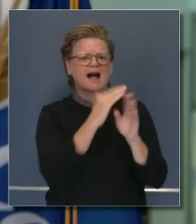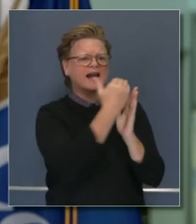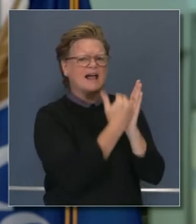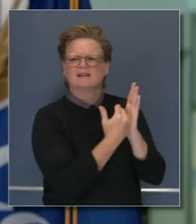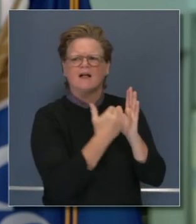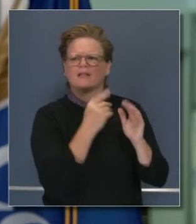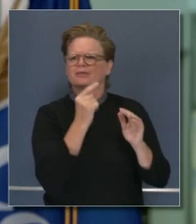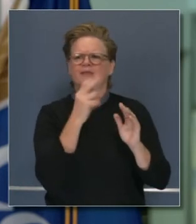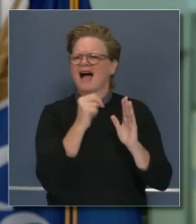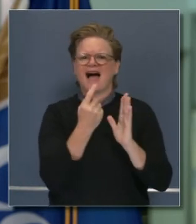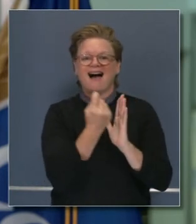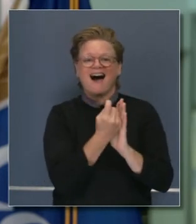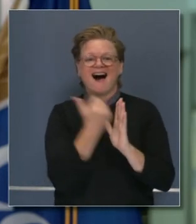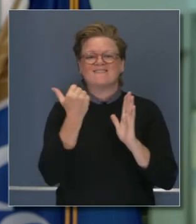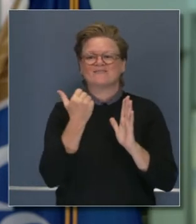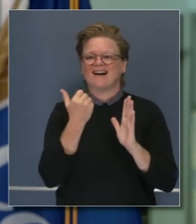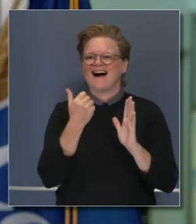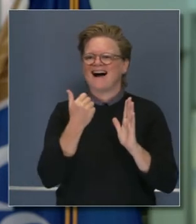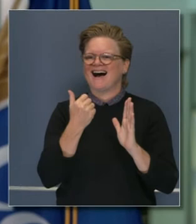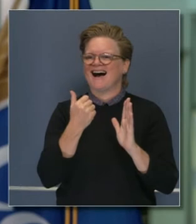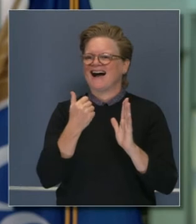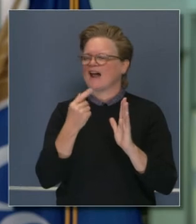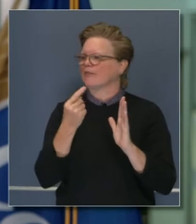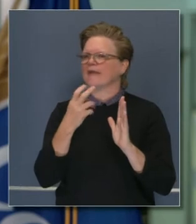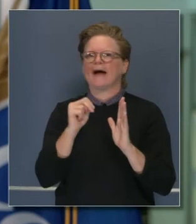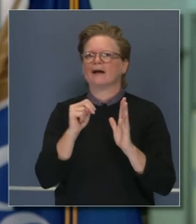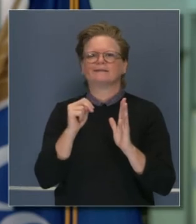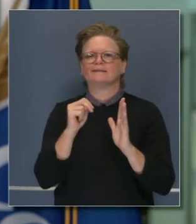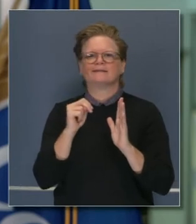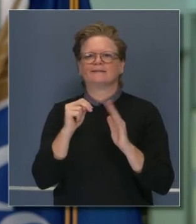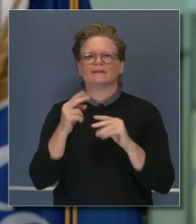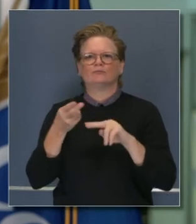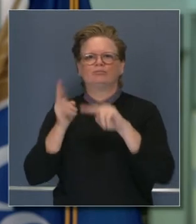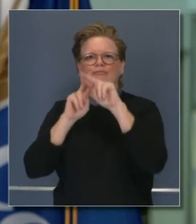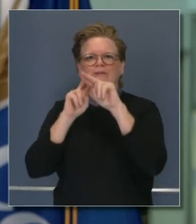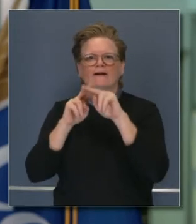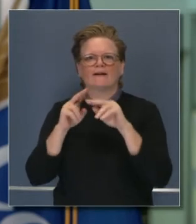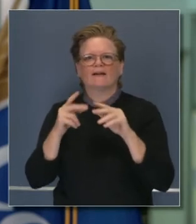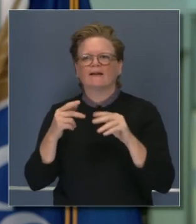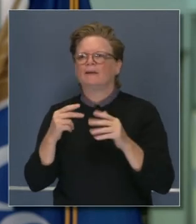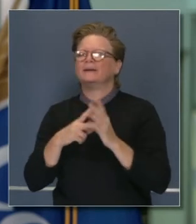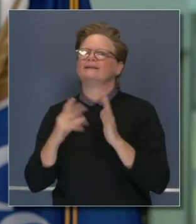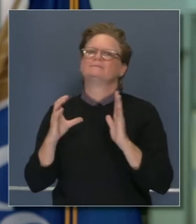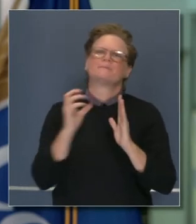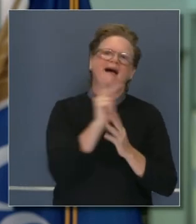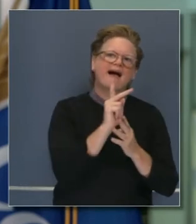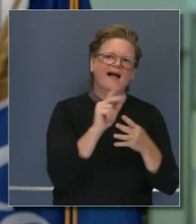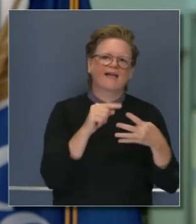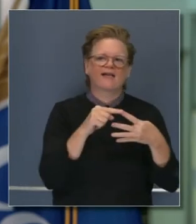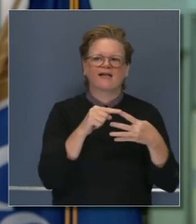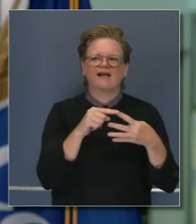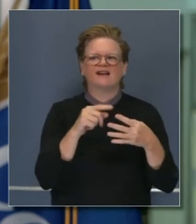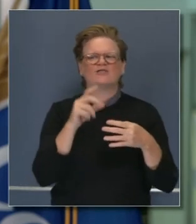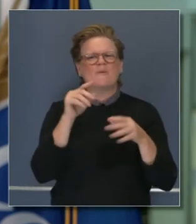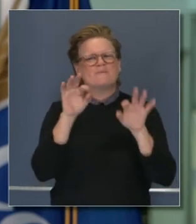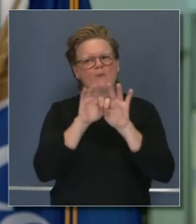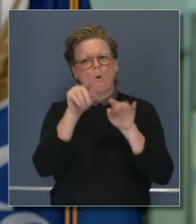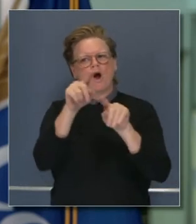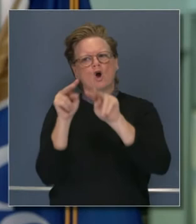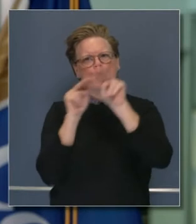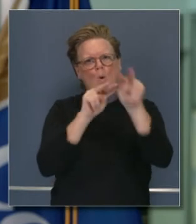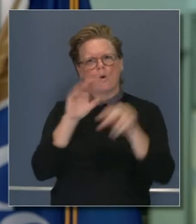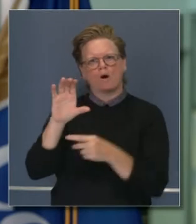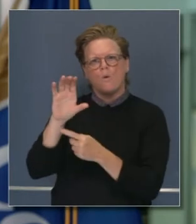pero esperamos que esto les dé claridad y guía a cada uno de ustedes. Les instamos a que vayan a ese sitio